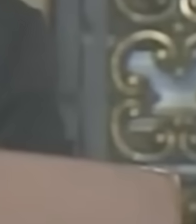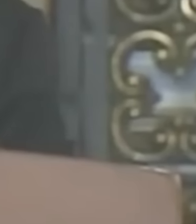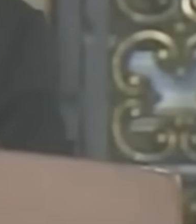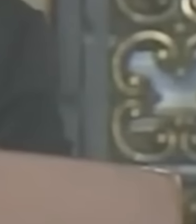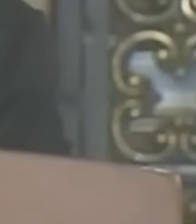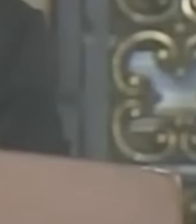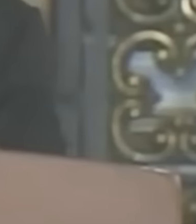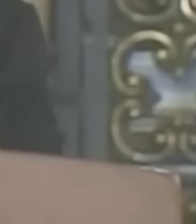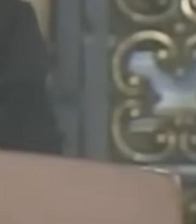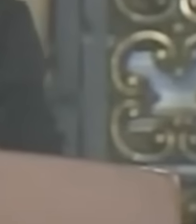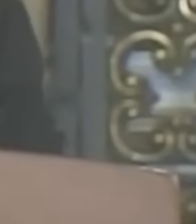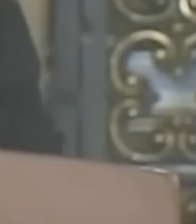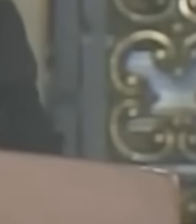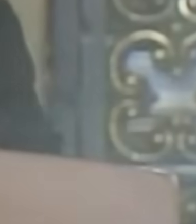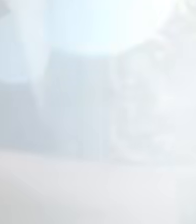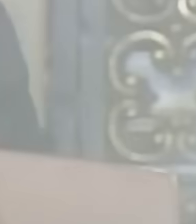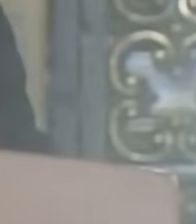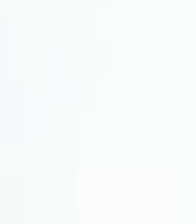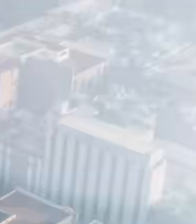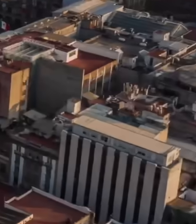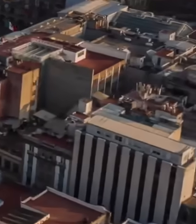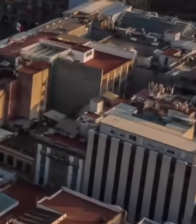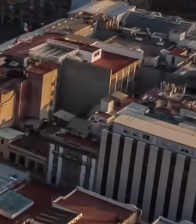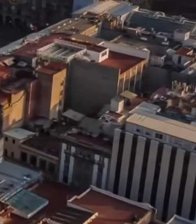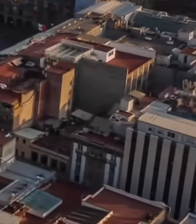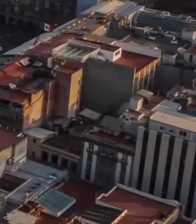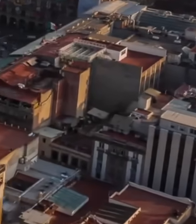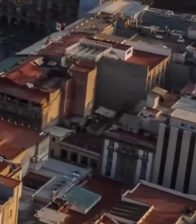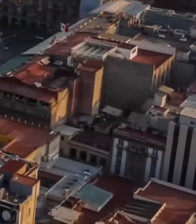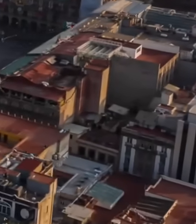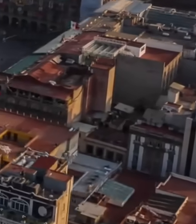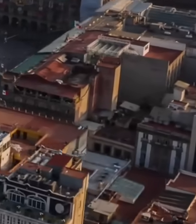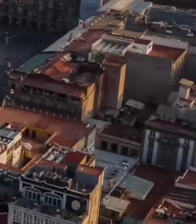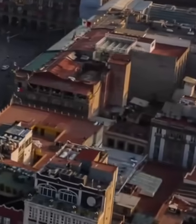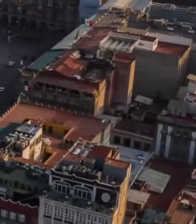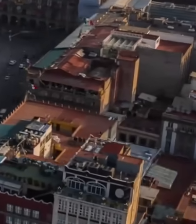el gobierno de Felipe Calderón, quien era presidente de México en ese periodo.